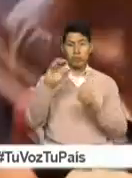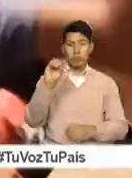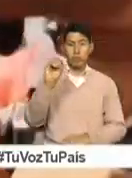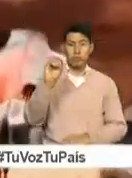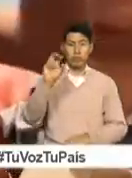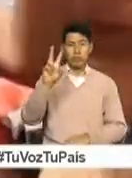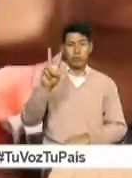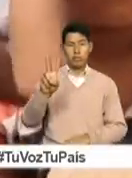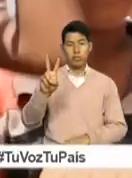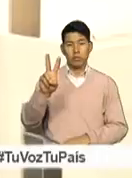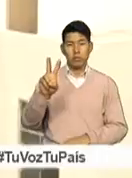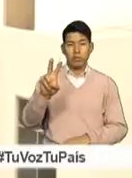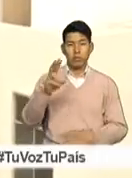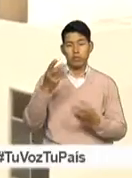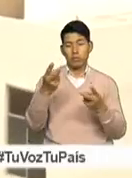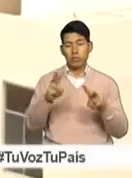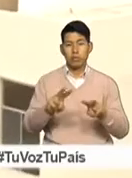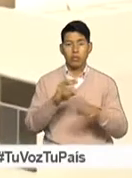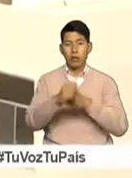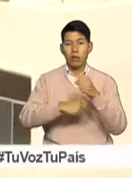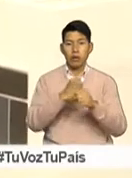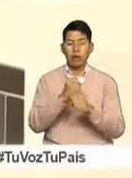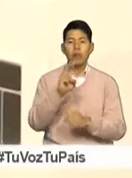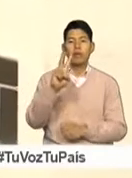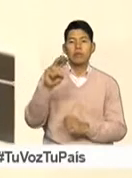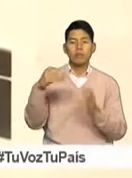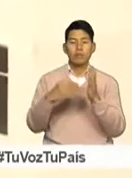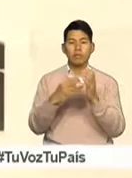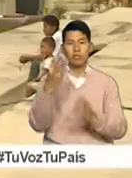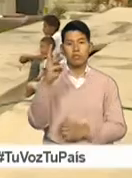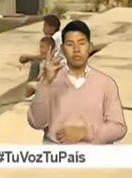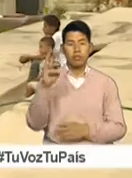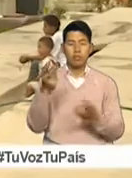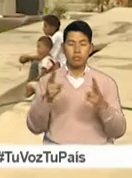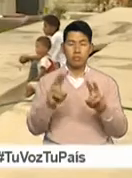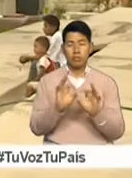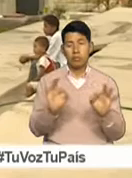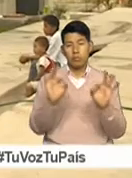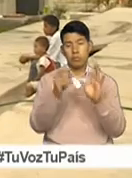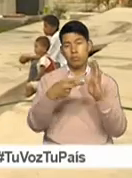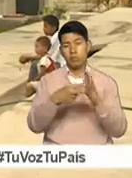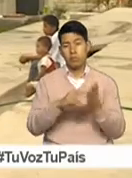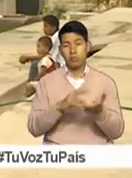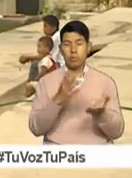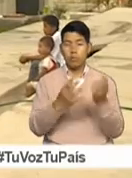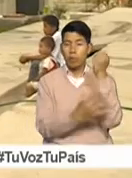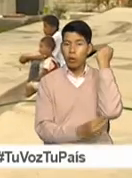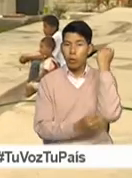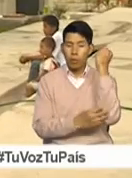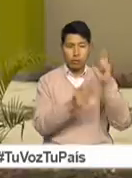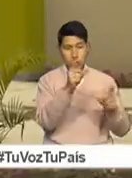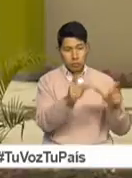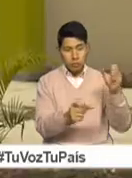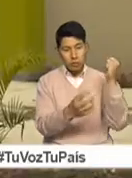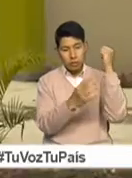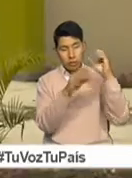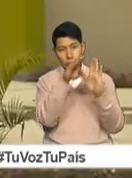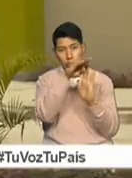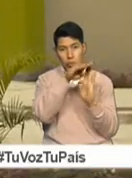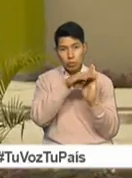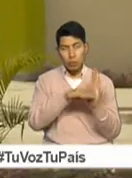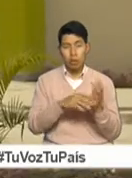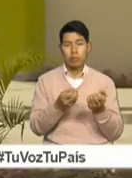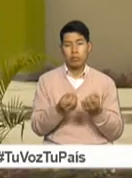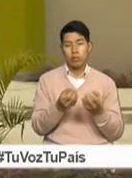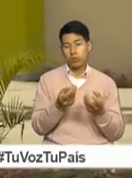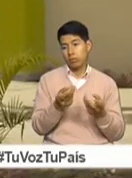ciudad que mayor baja registró estos índices pueden ser un indicador de las políticas de reducción de pobreza y redistribución de la riqueza